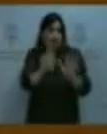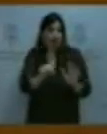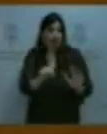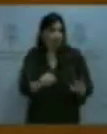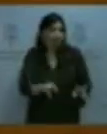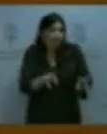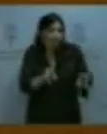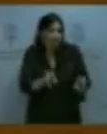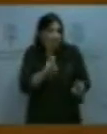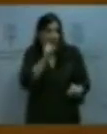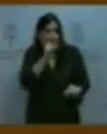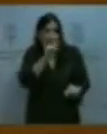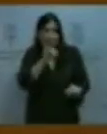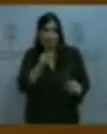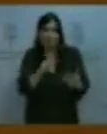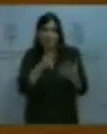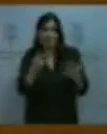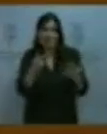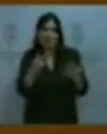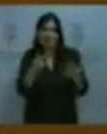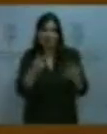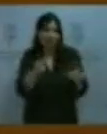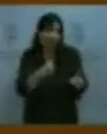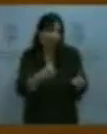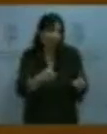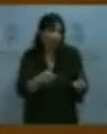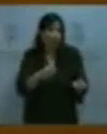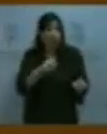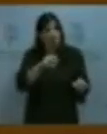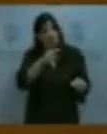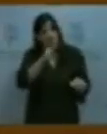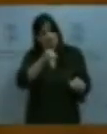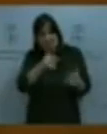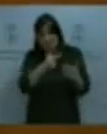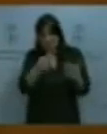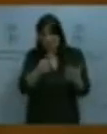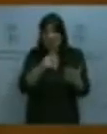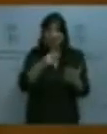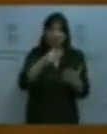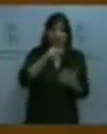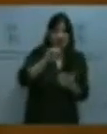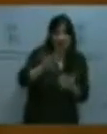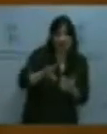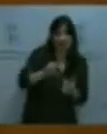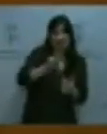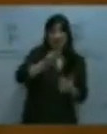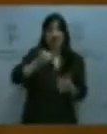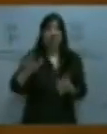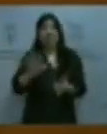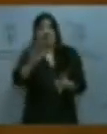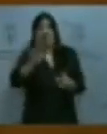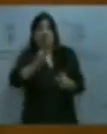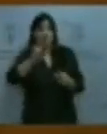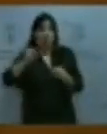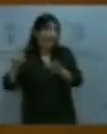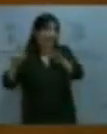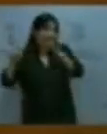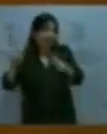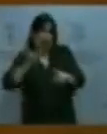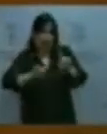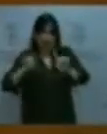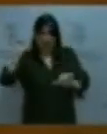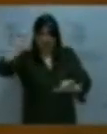es del 16, del 15, del 14, del 12, del 11, del 5, del 6, del 7 y del 8. Ese es el problema. Usted